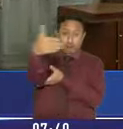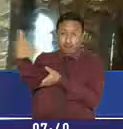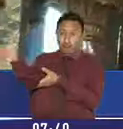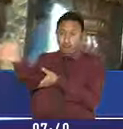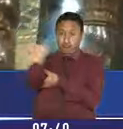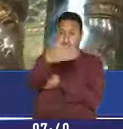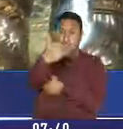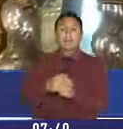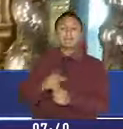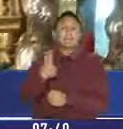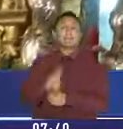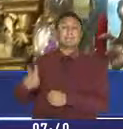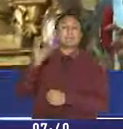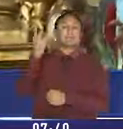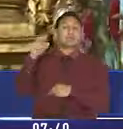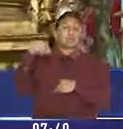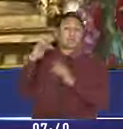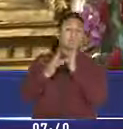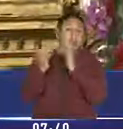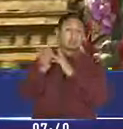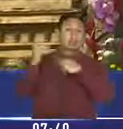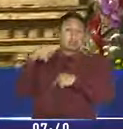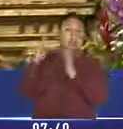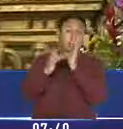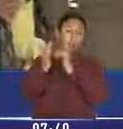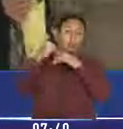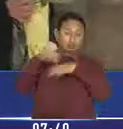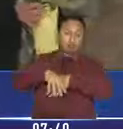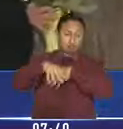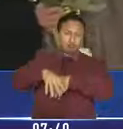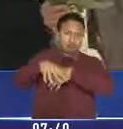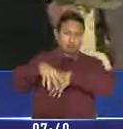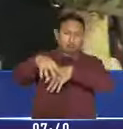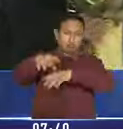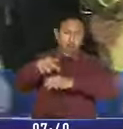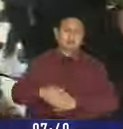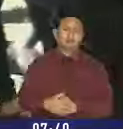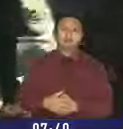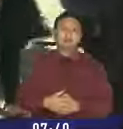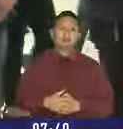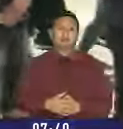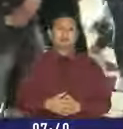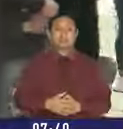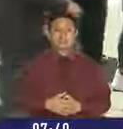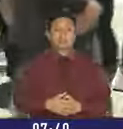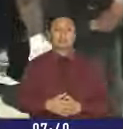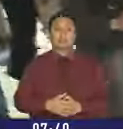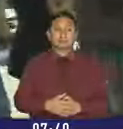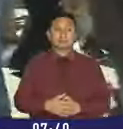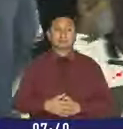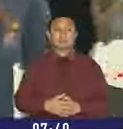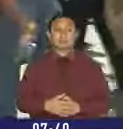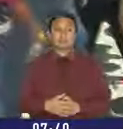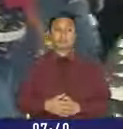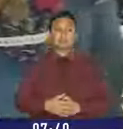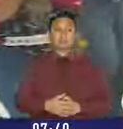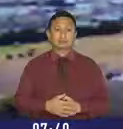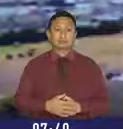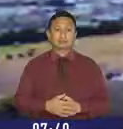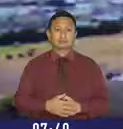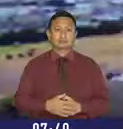procesión de Jesús del Gran Poder. Santa María. Informó Valeria Navarro. Y tras la procesión